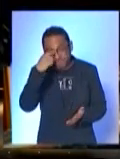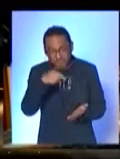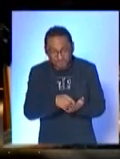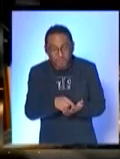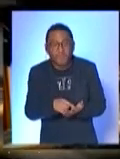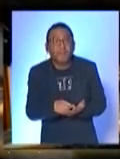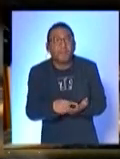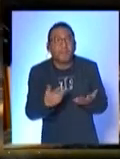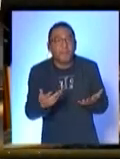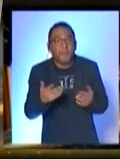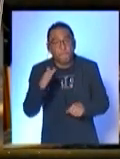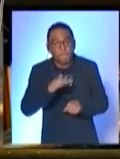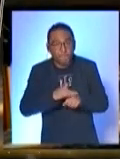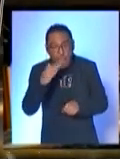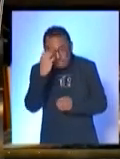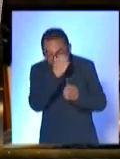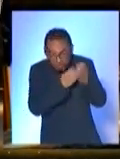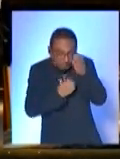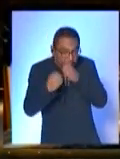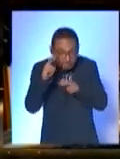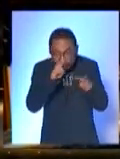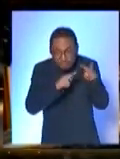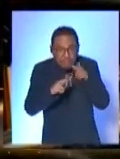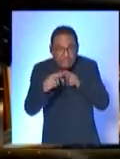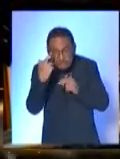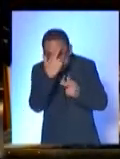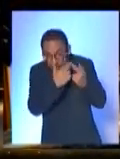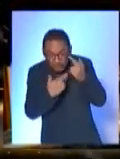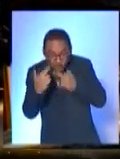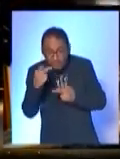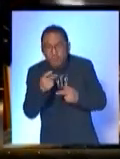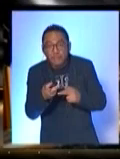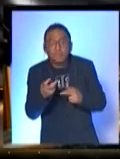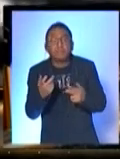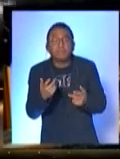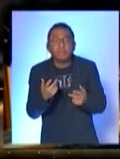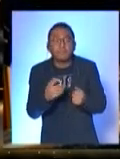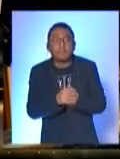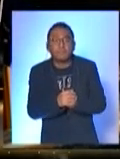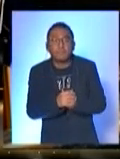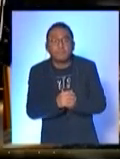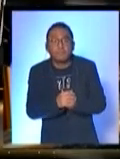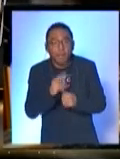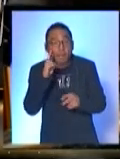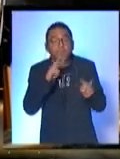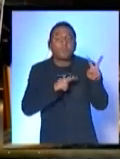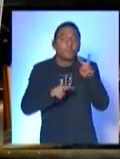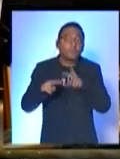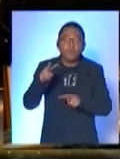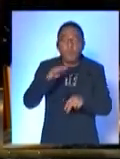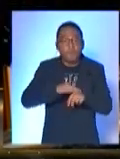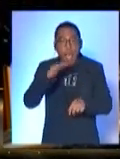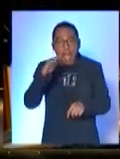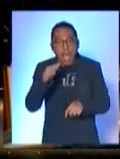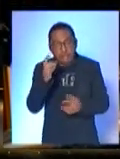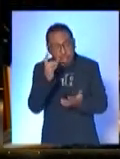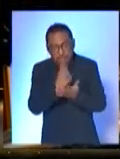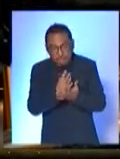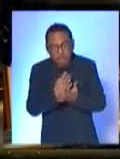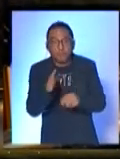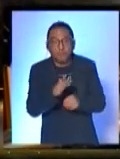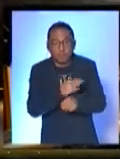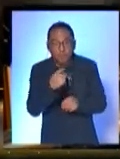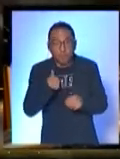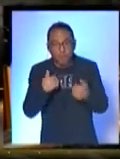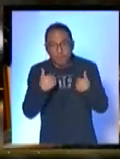máxima auscultación que se hace en este tipo de estructuras es la visual, ¿no? Por lo que entiendo, por